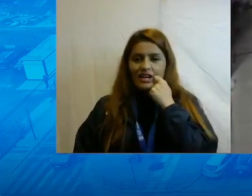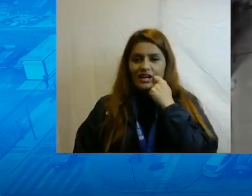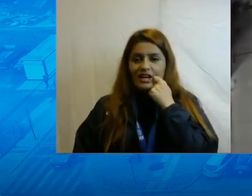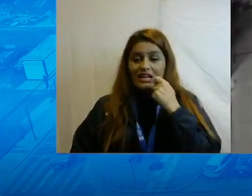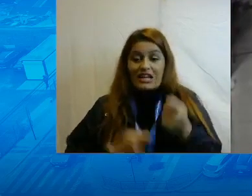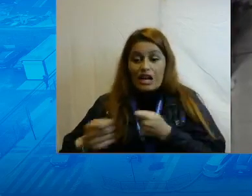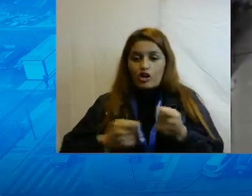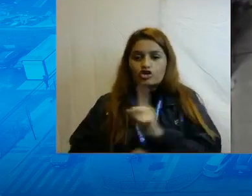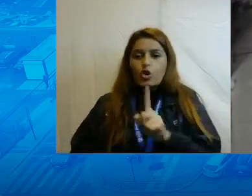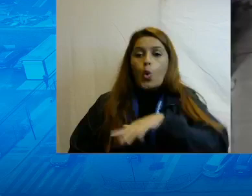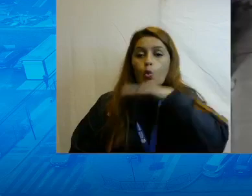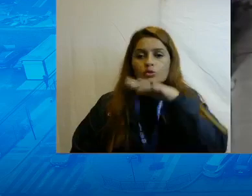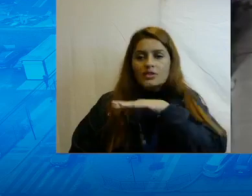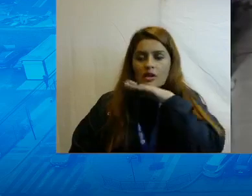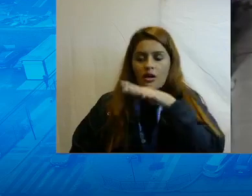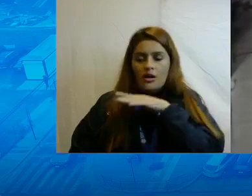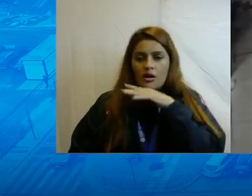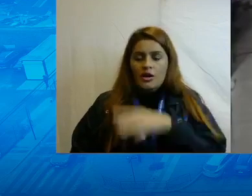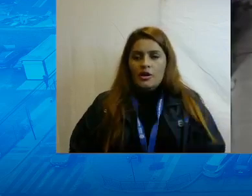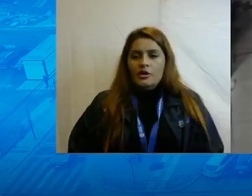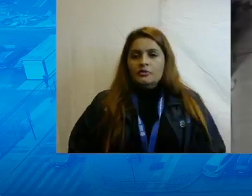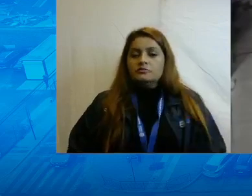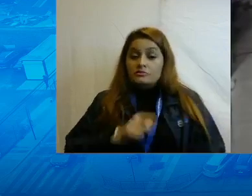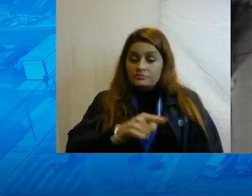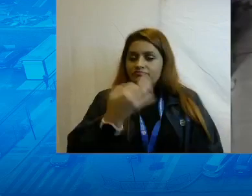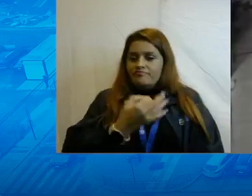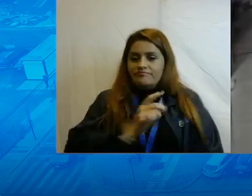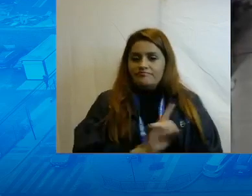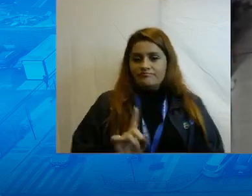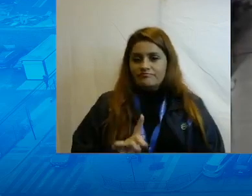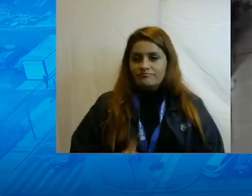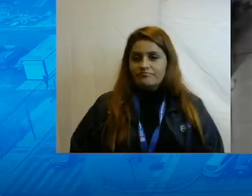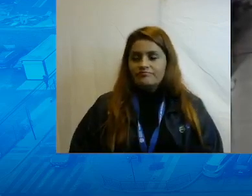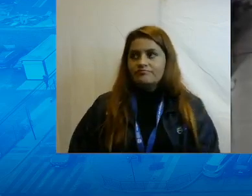está funcionando. O sea, no son homologables.